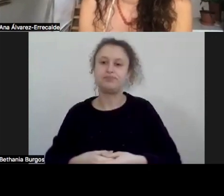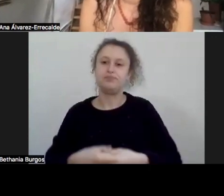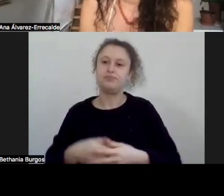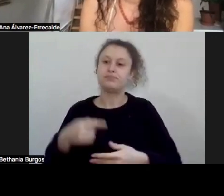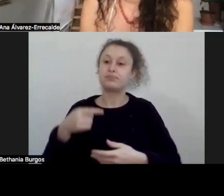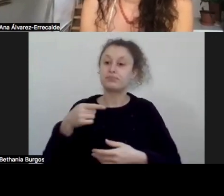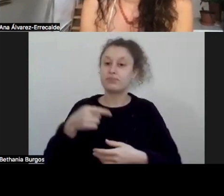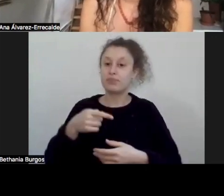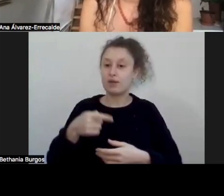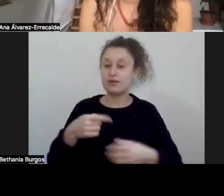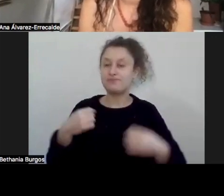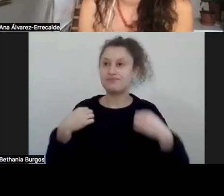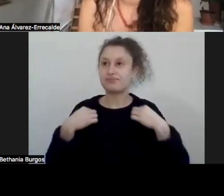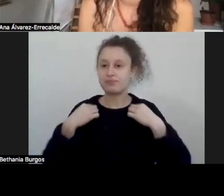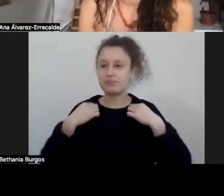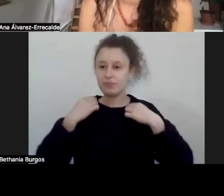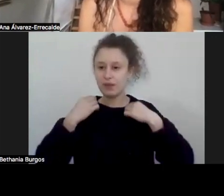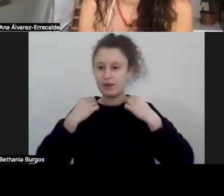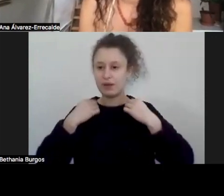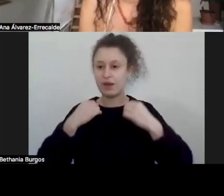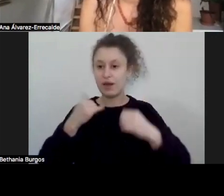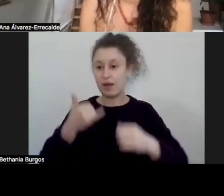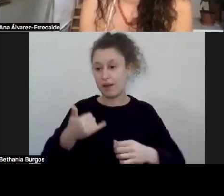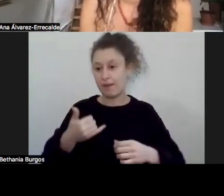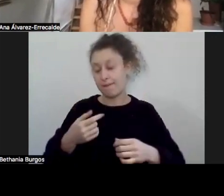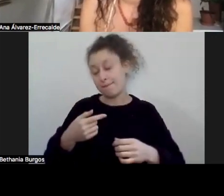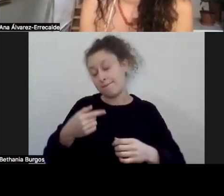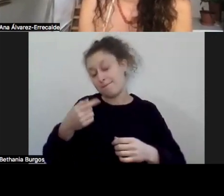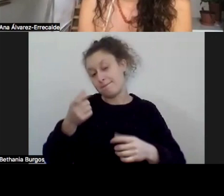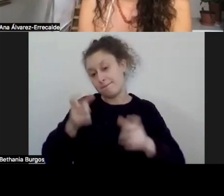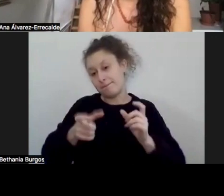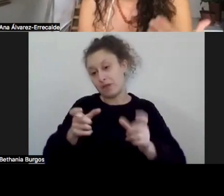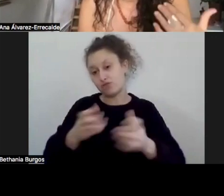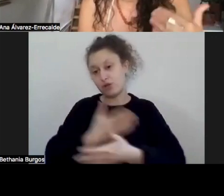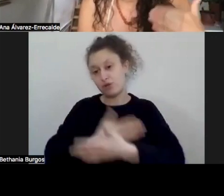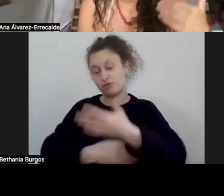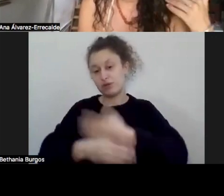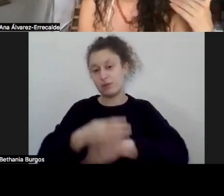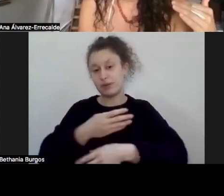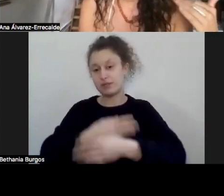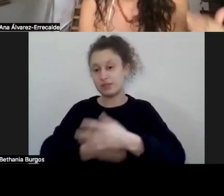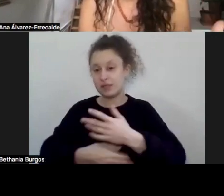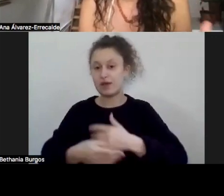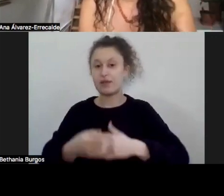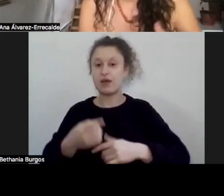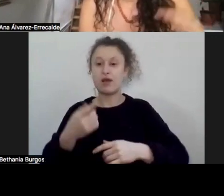Esto, claro, tiene más repercusiones que lo que es la agresividad. Tiene también